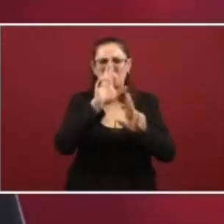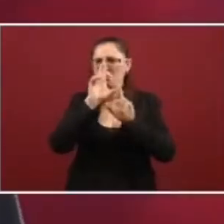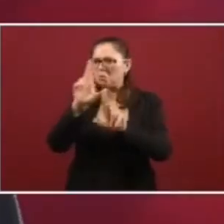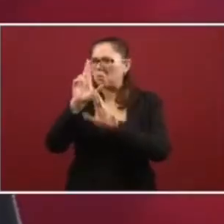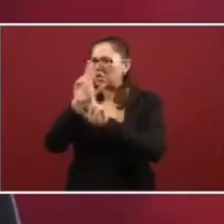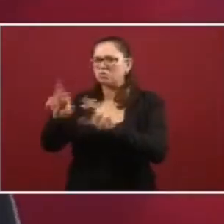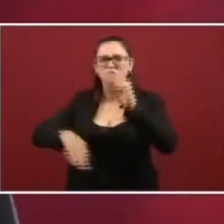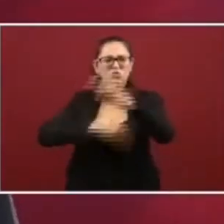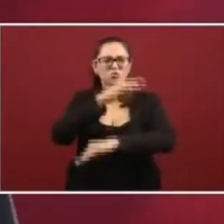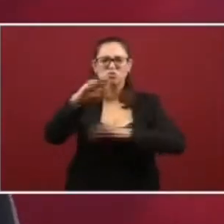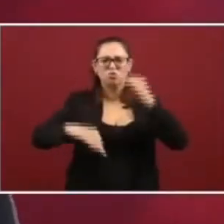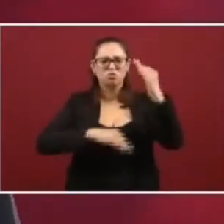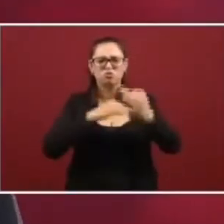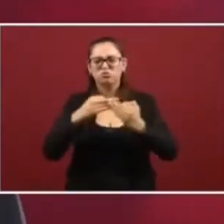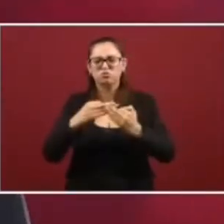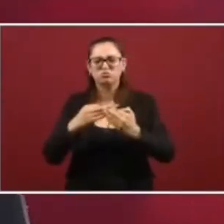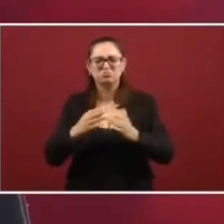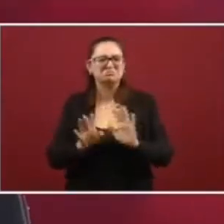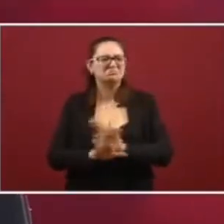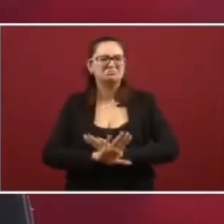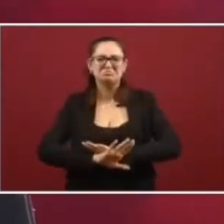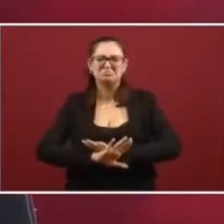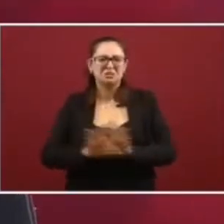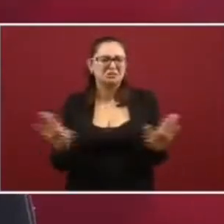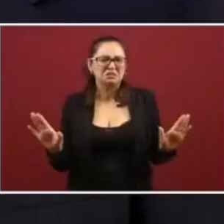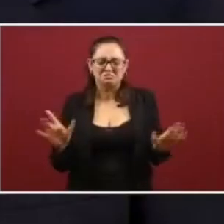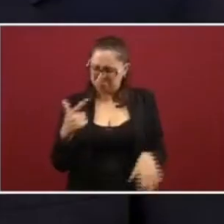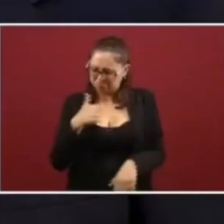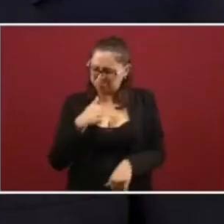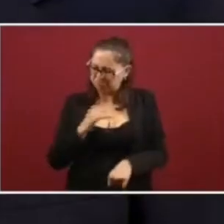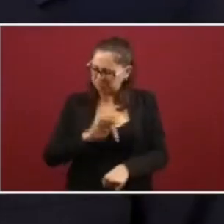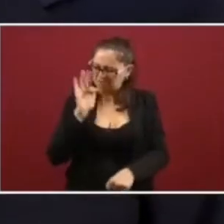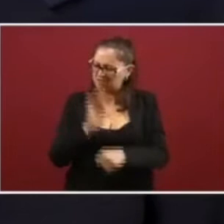tolerancia. Entonces, es lo que defiendo.